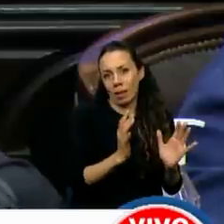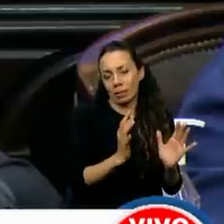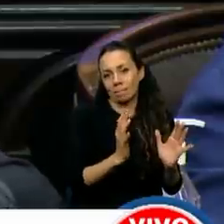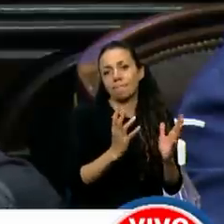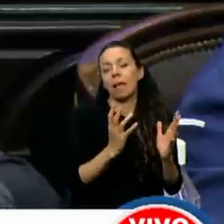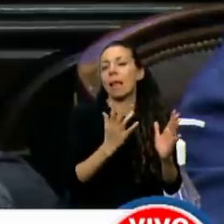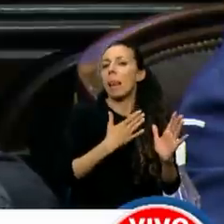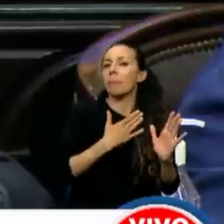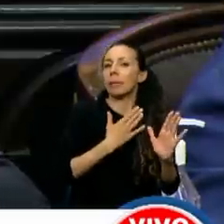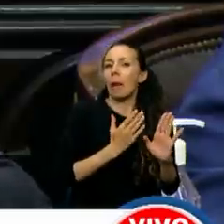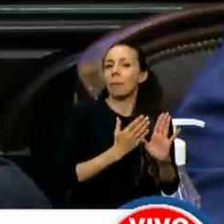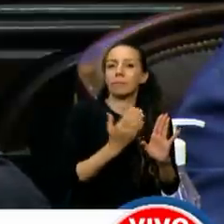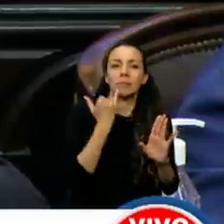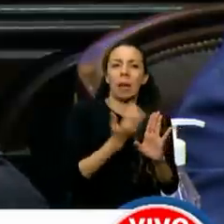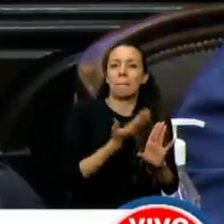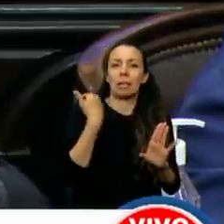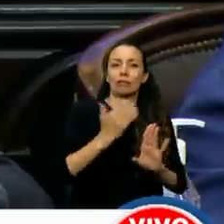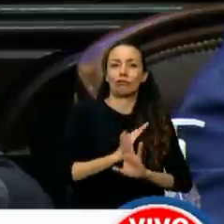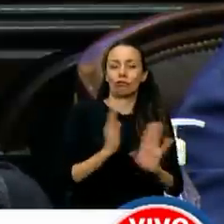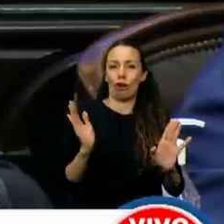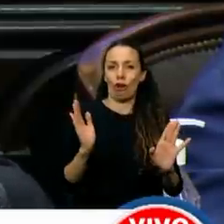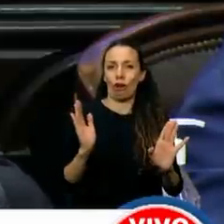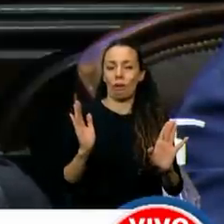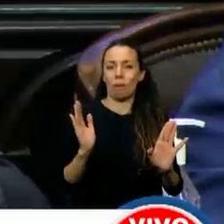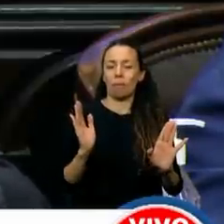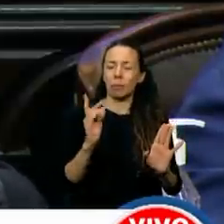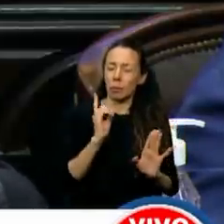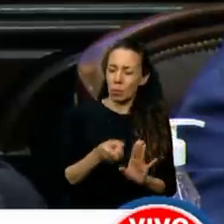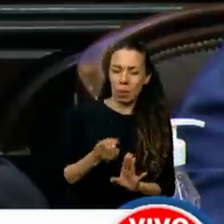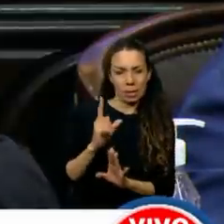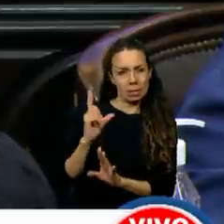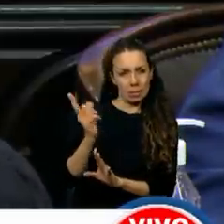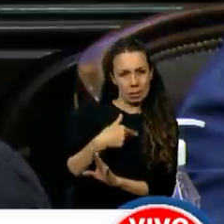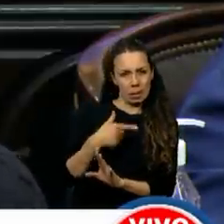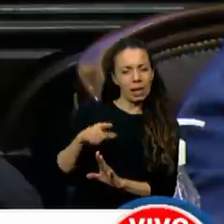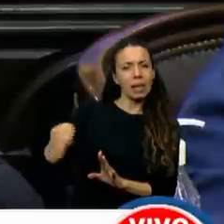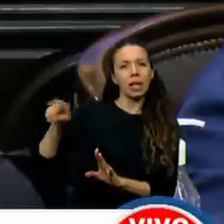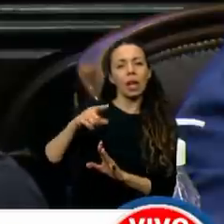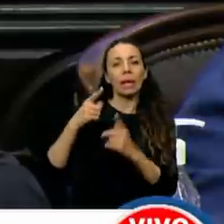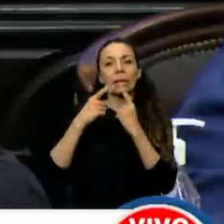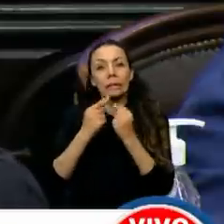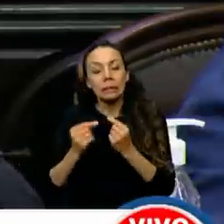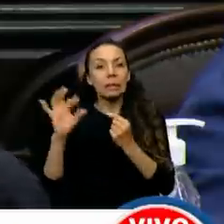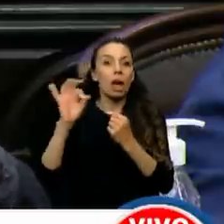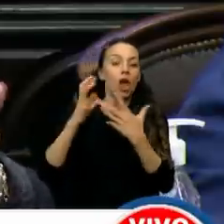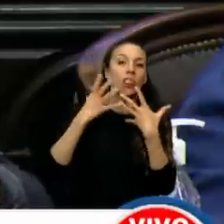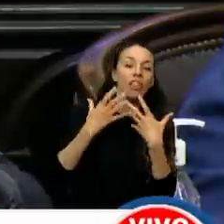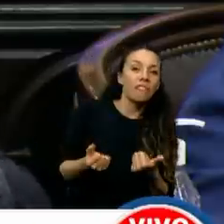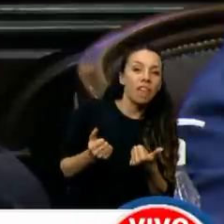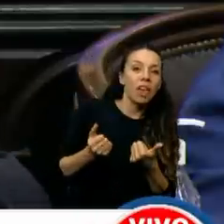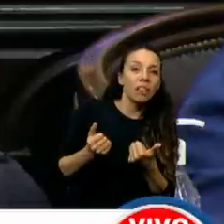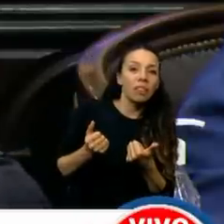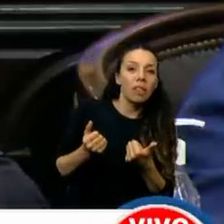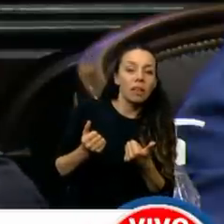quedaron atrás pero es extraño que sigan defendiendo o criticando cuestiones que fueron mucho